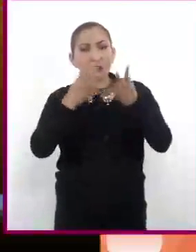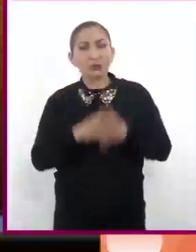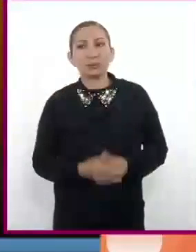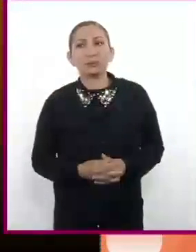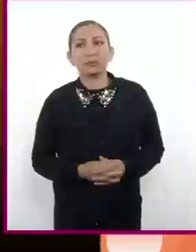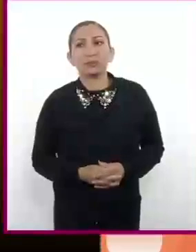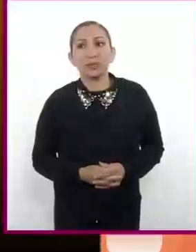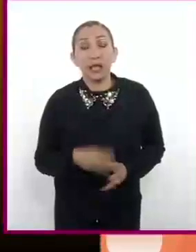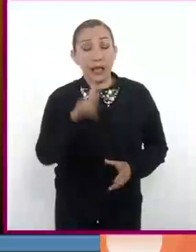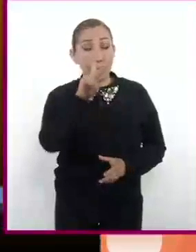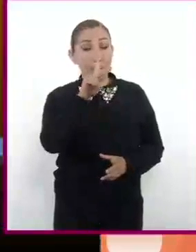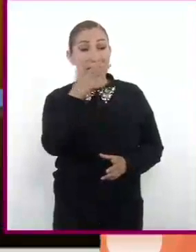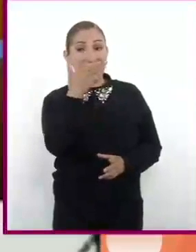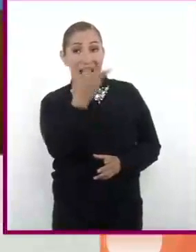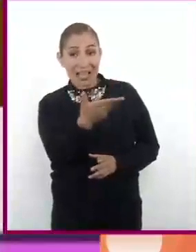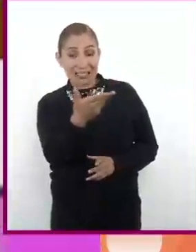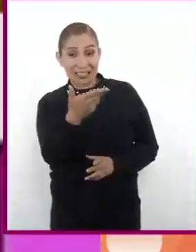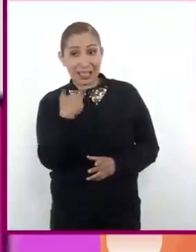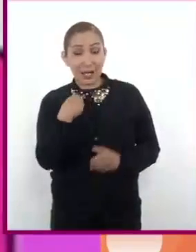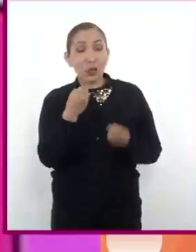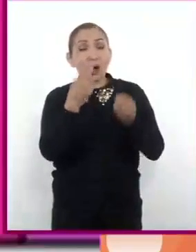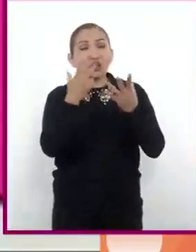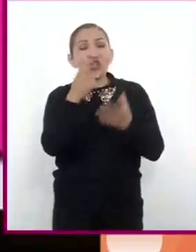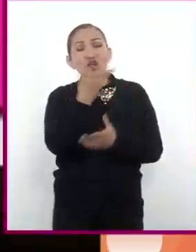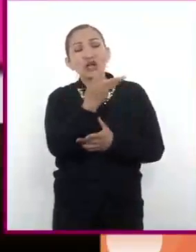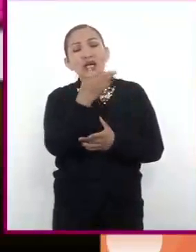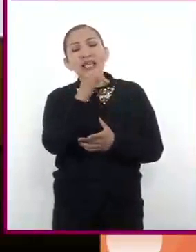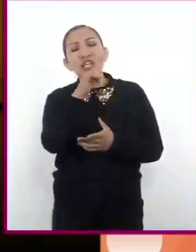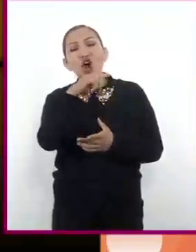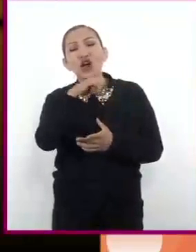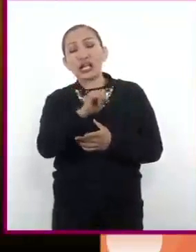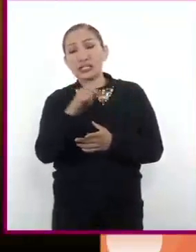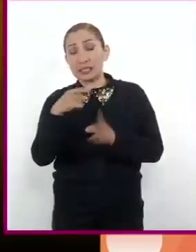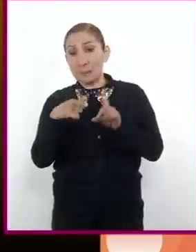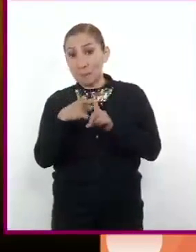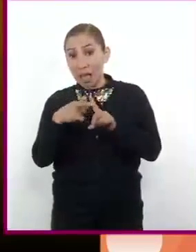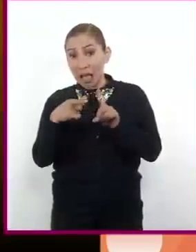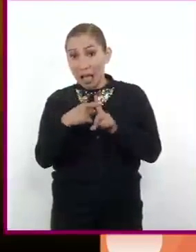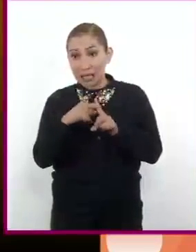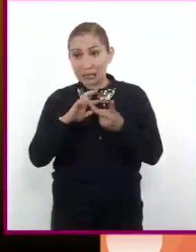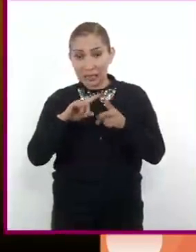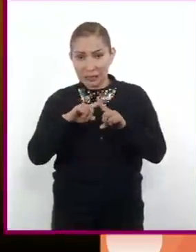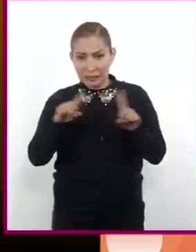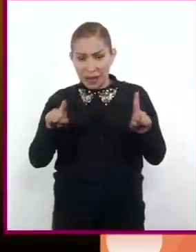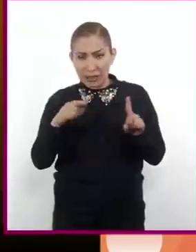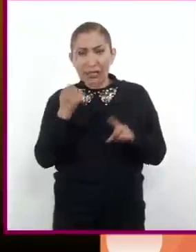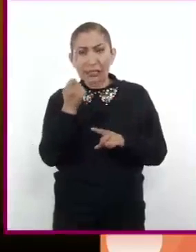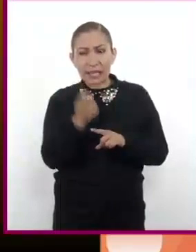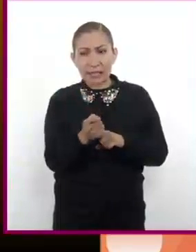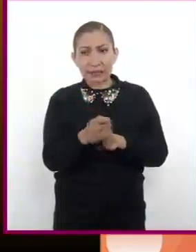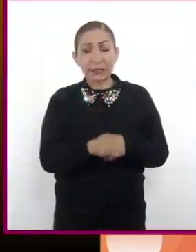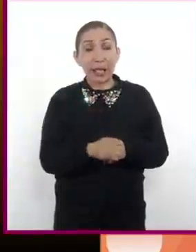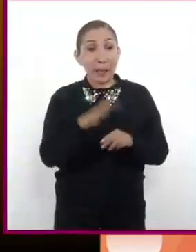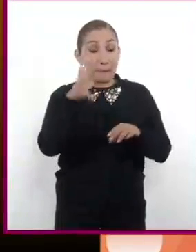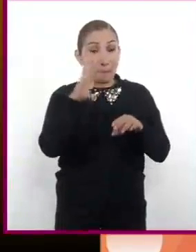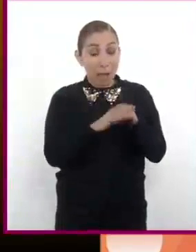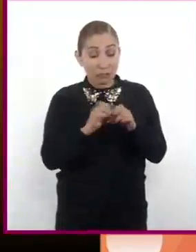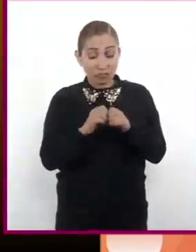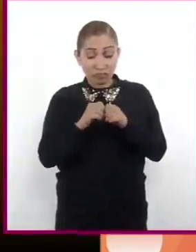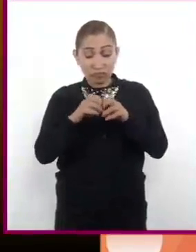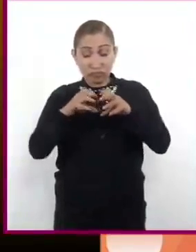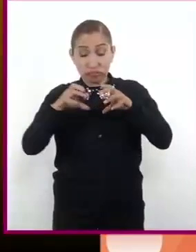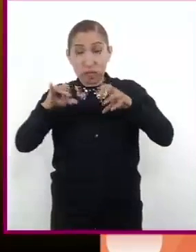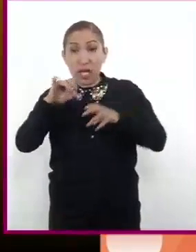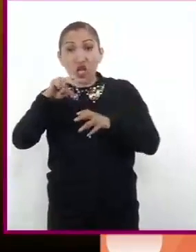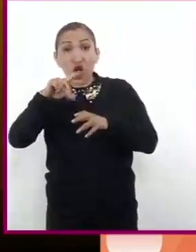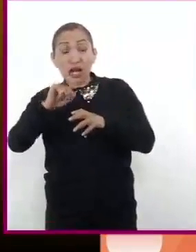El valor del pH y el de la concentración de iones H+ varían de forma inversa, es decir, a mayor concentración de